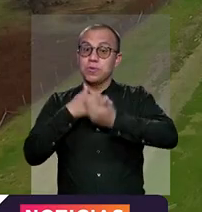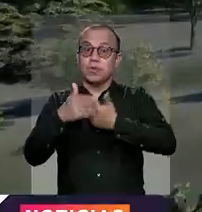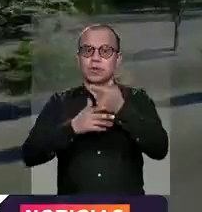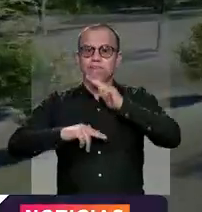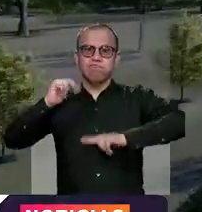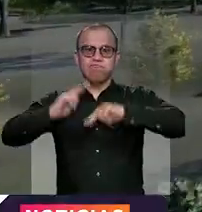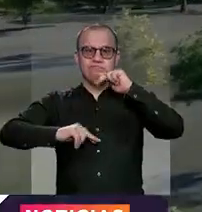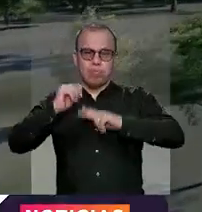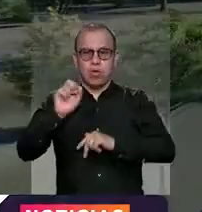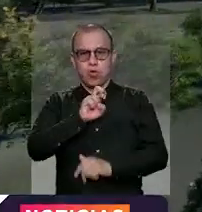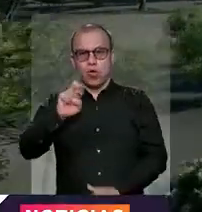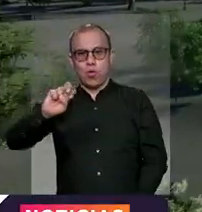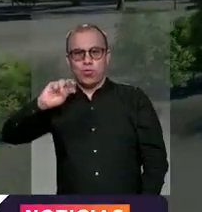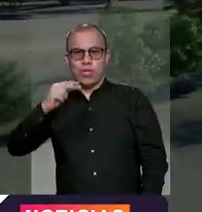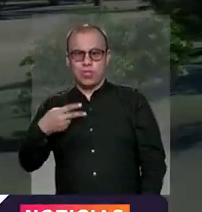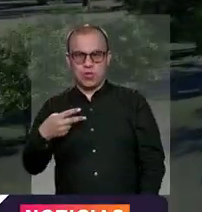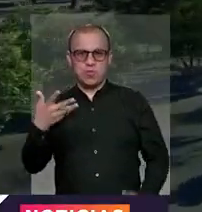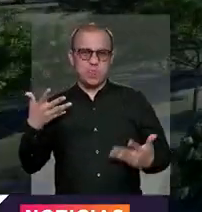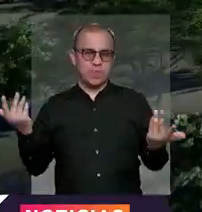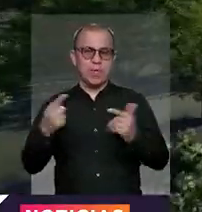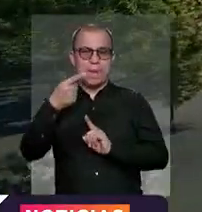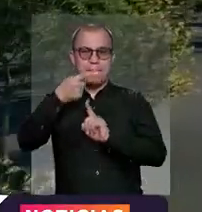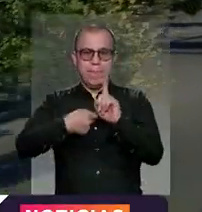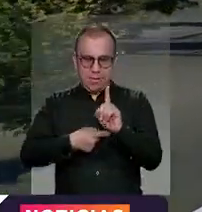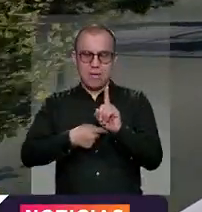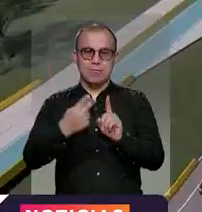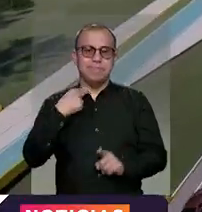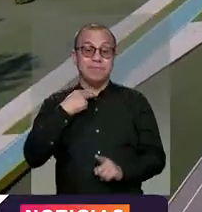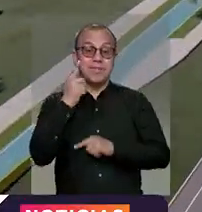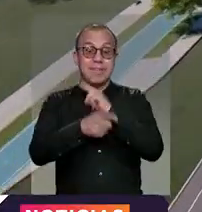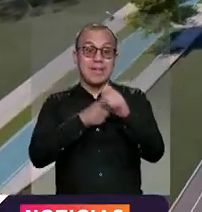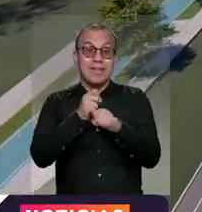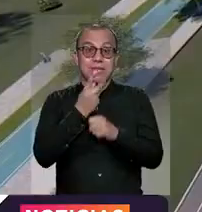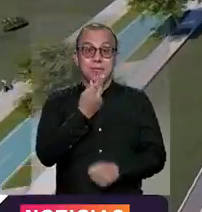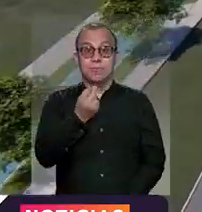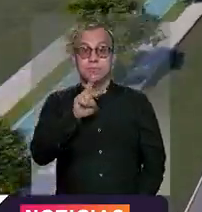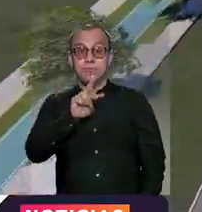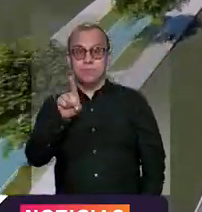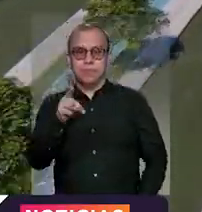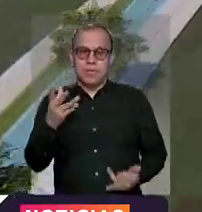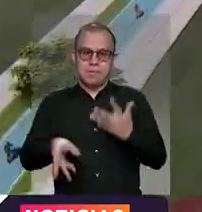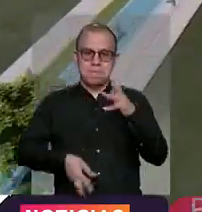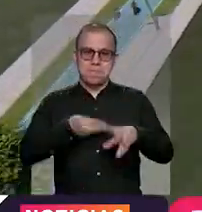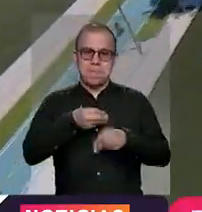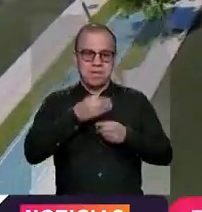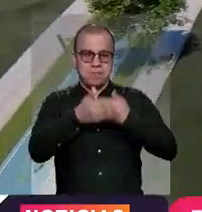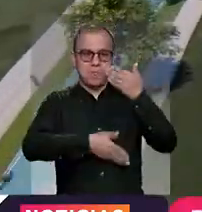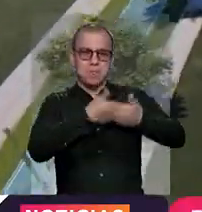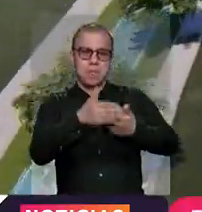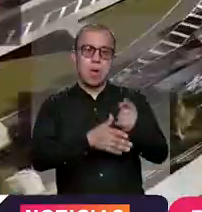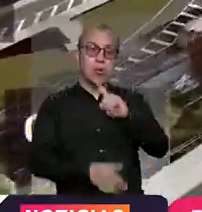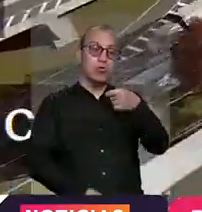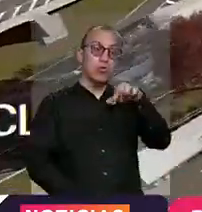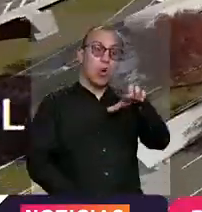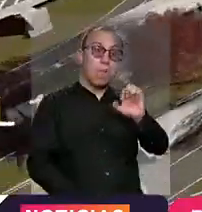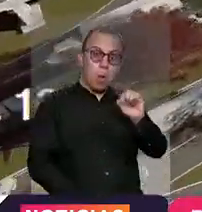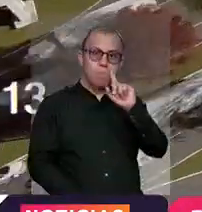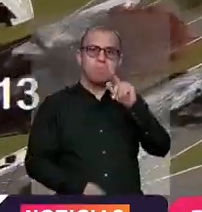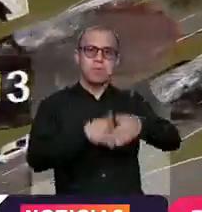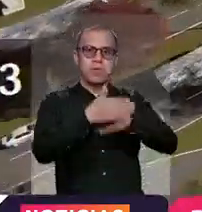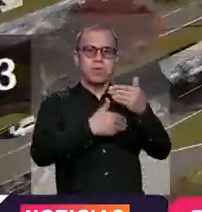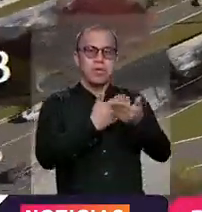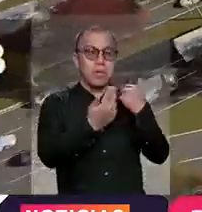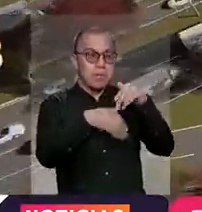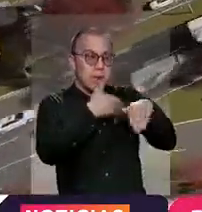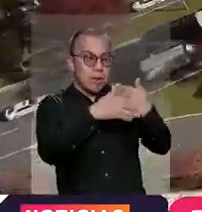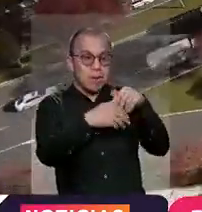obra de Accesos Norte 2 se dará en el mes de noviembre del presente año. Esto sumado a la perimetral de Sopó, que ayudará a agilizar el tráfico en